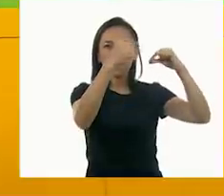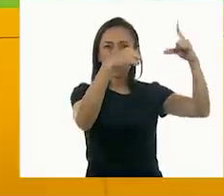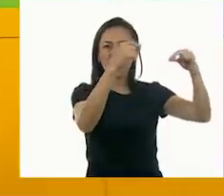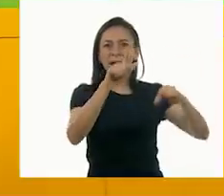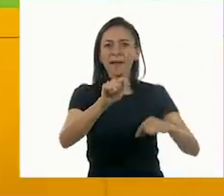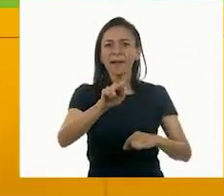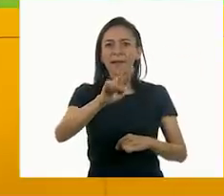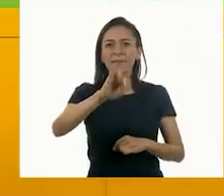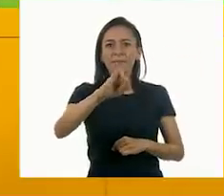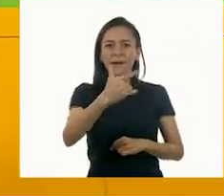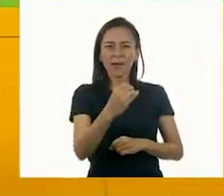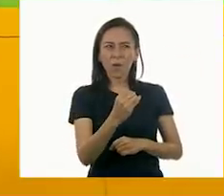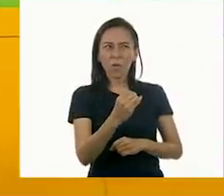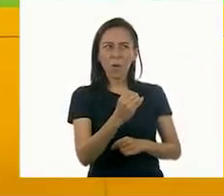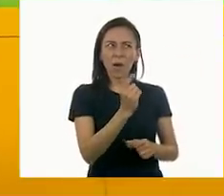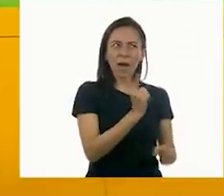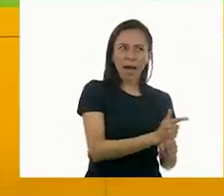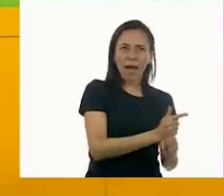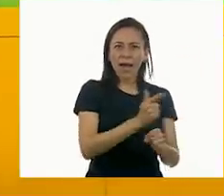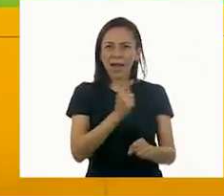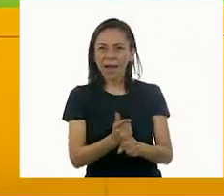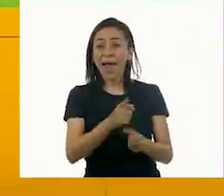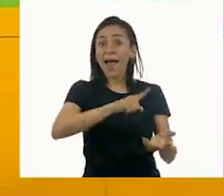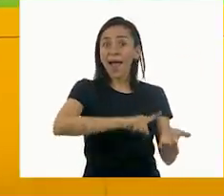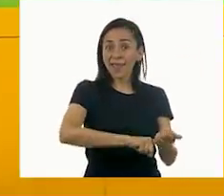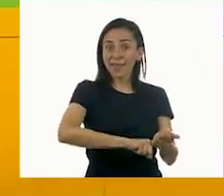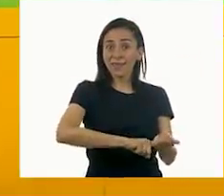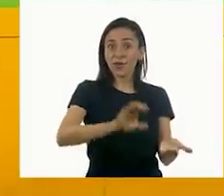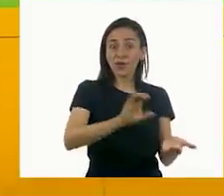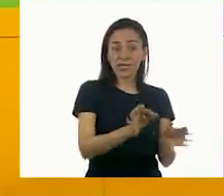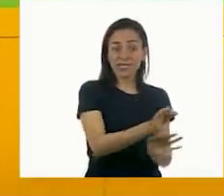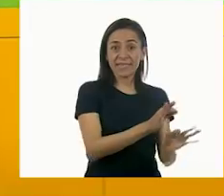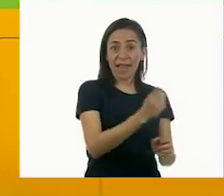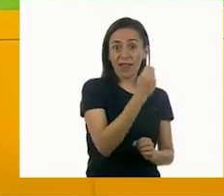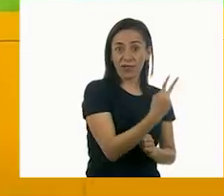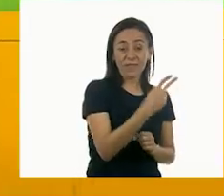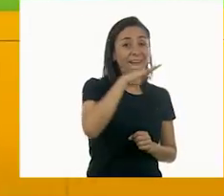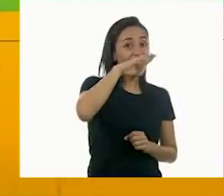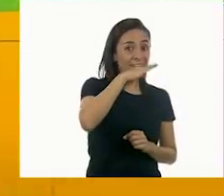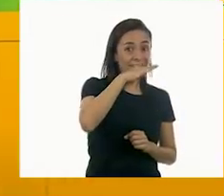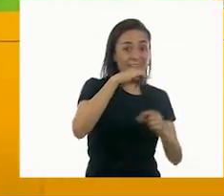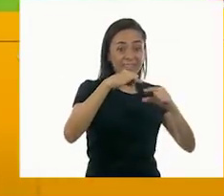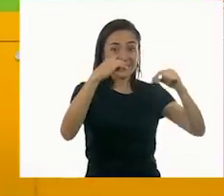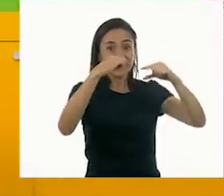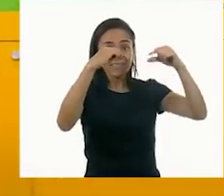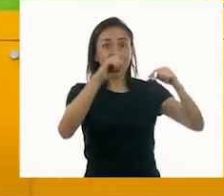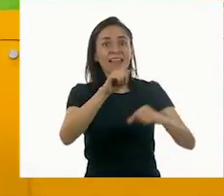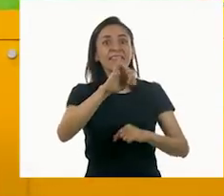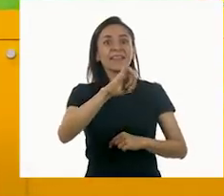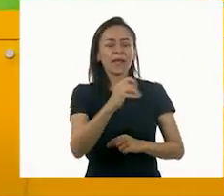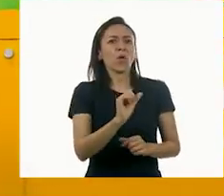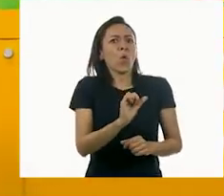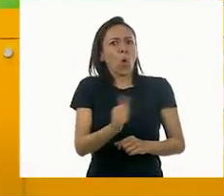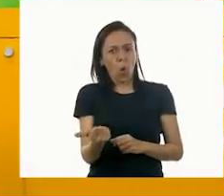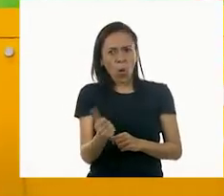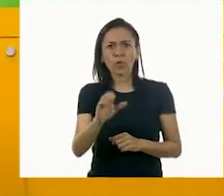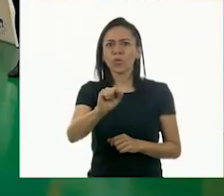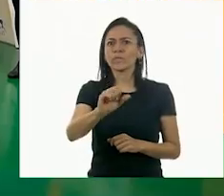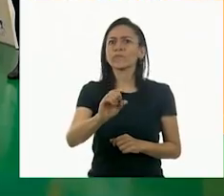dos cereales, maíz y trigo. No son los únicos. Sorgo,